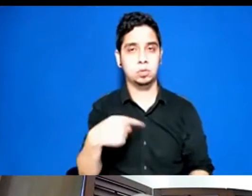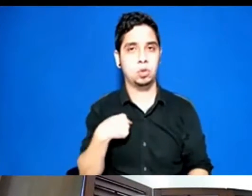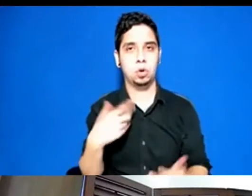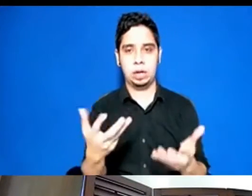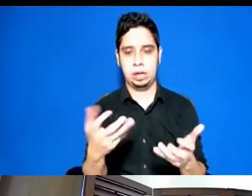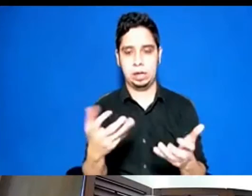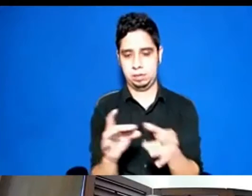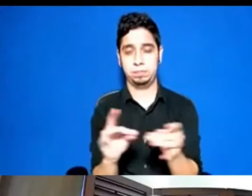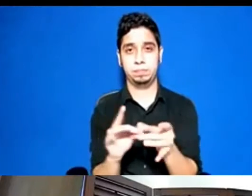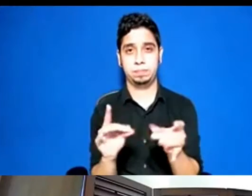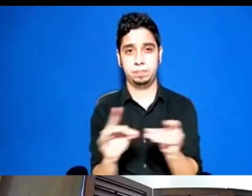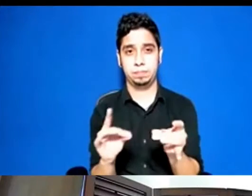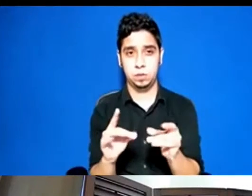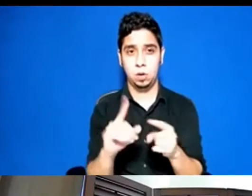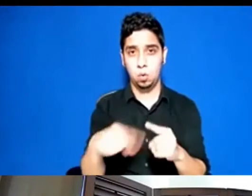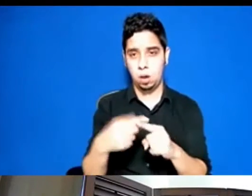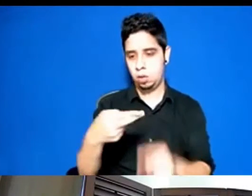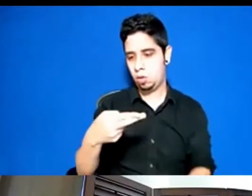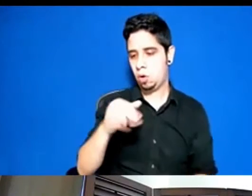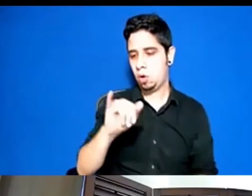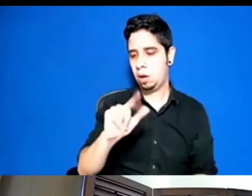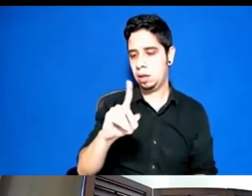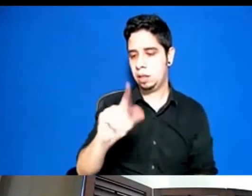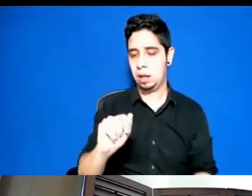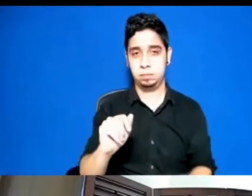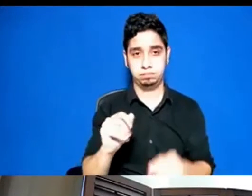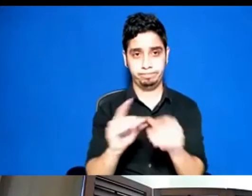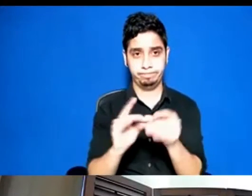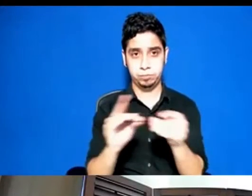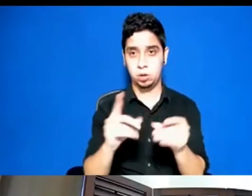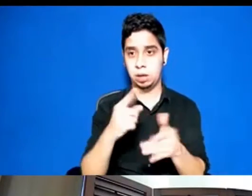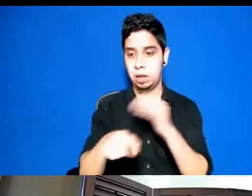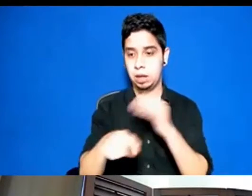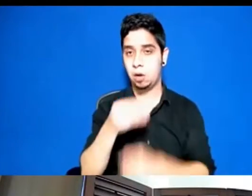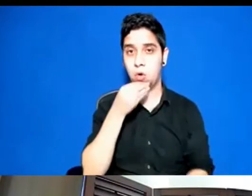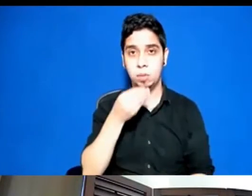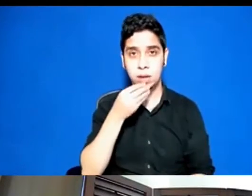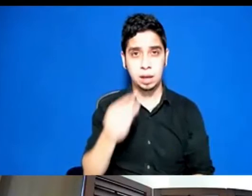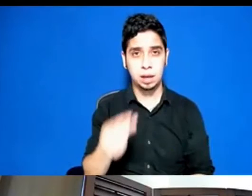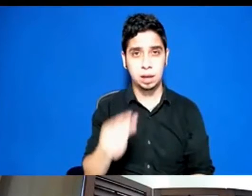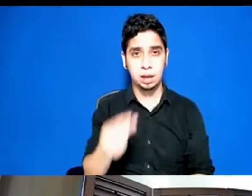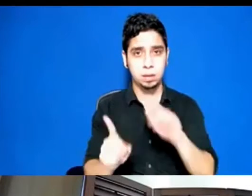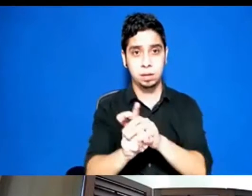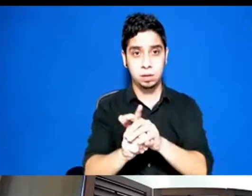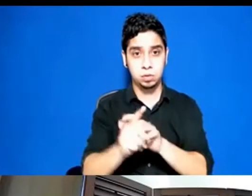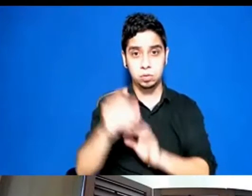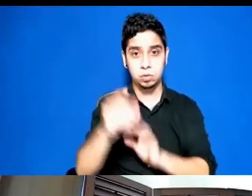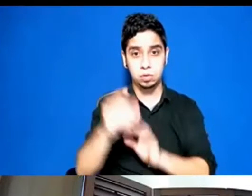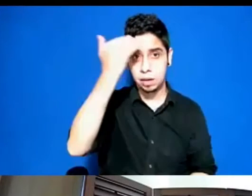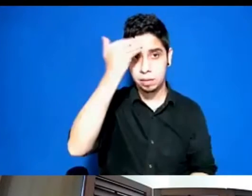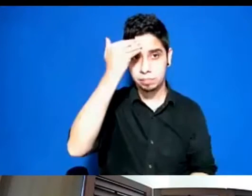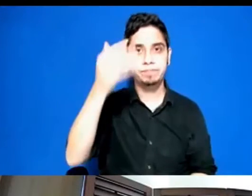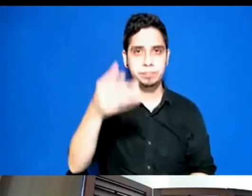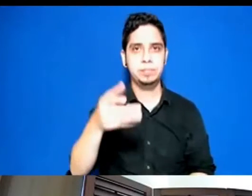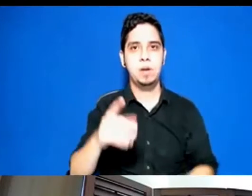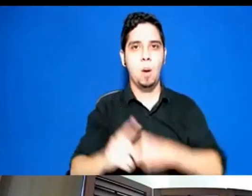momento, cuando Hilda mencionó eso de lo que comen, lo que me vino rápido a la mente fue las bolsas plásticas. Exacto,